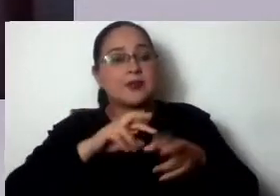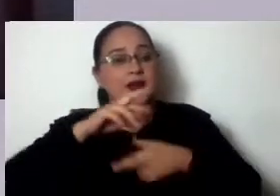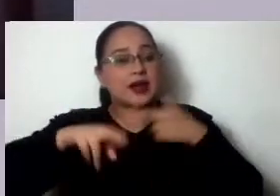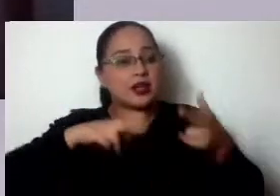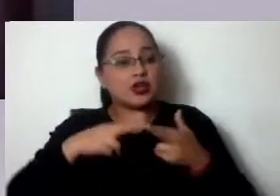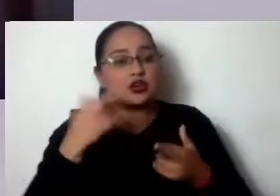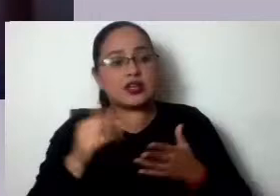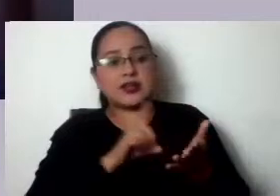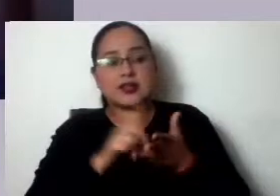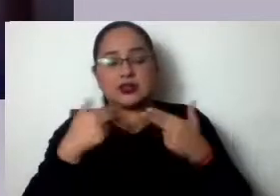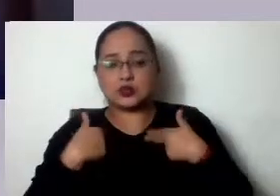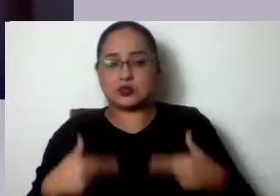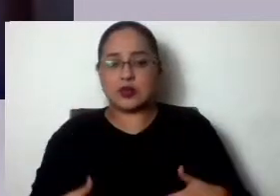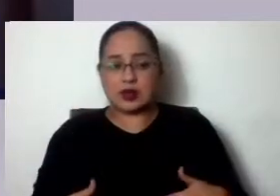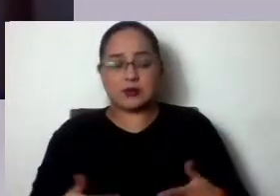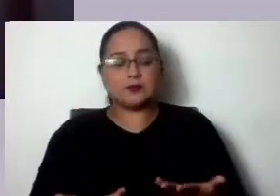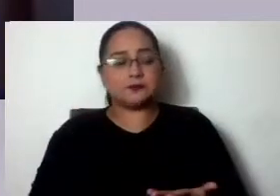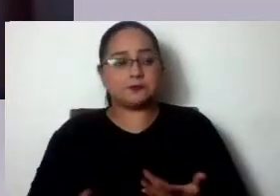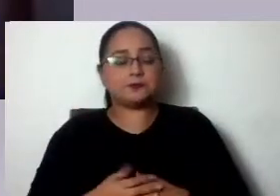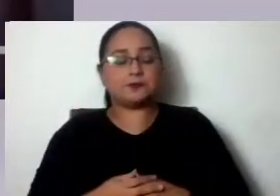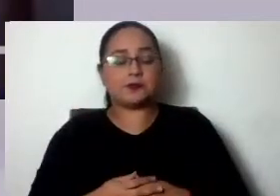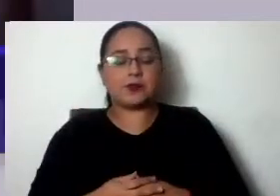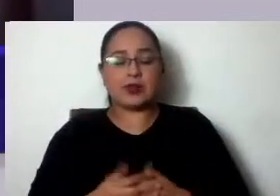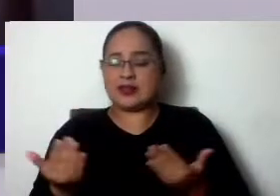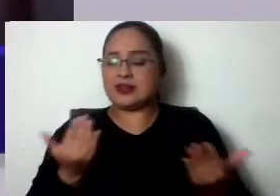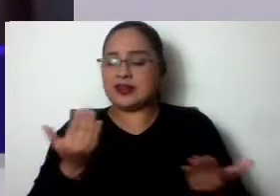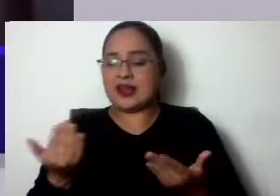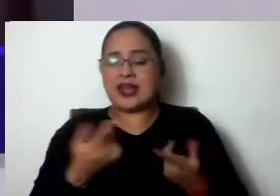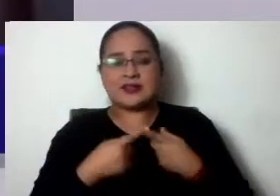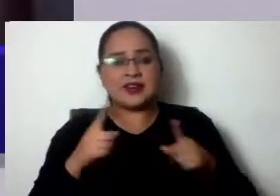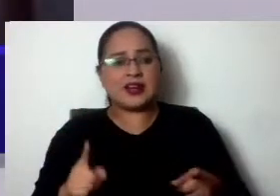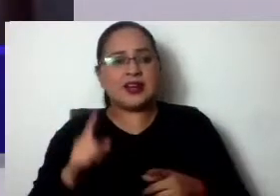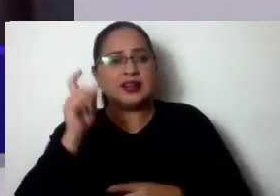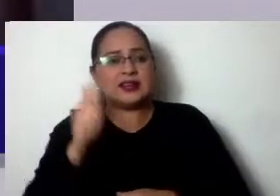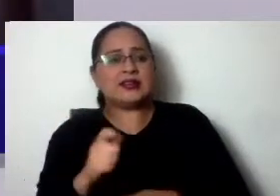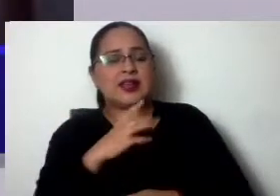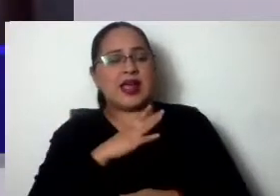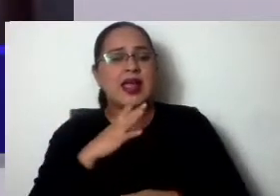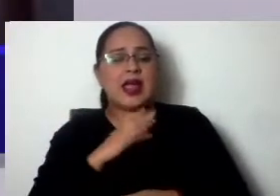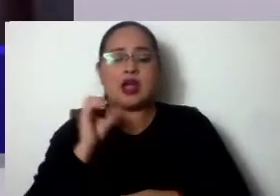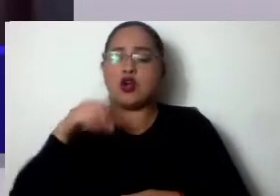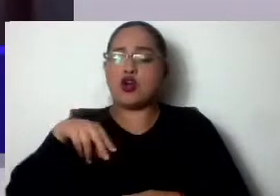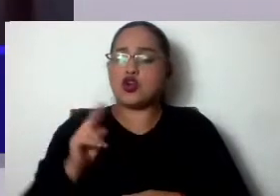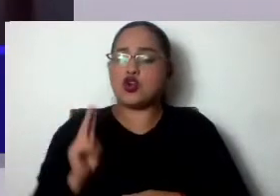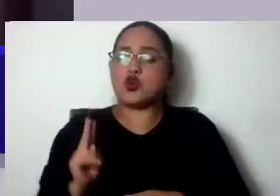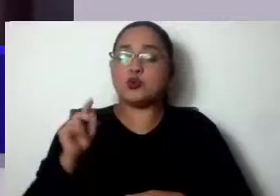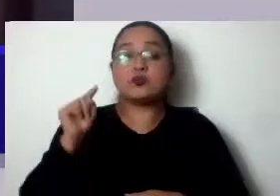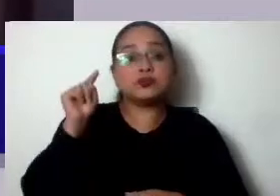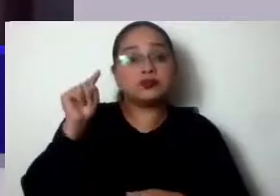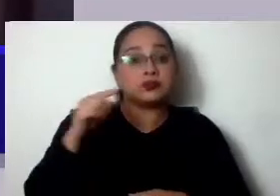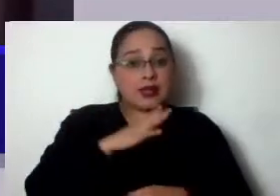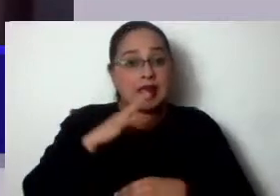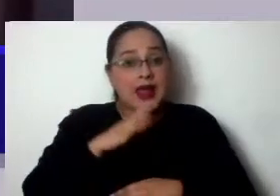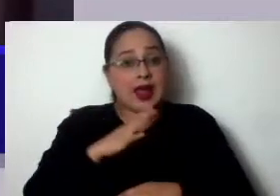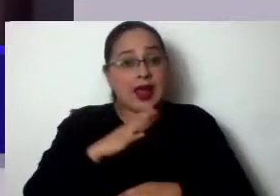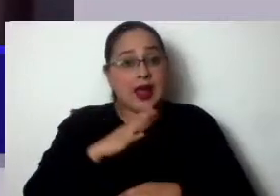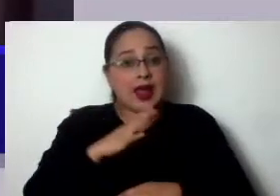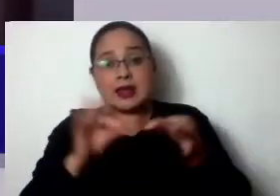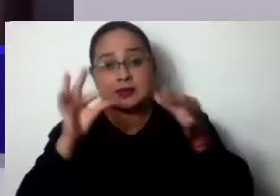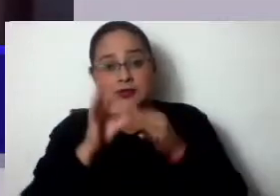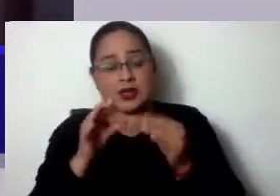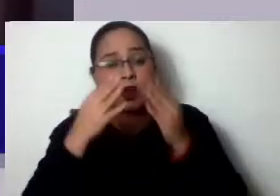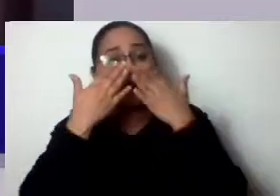humanos a pesar de tales diferencias el sistema de naciones unidas ha enfatizado la existencia de